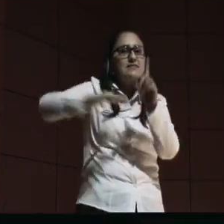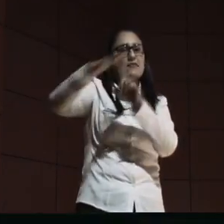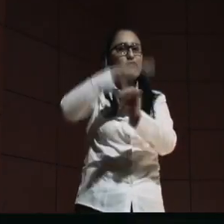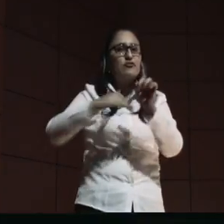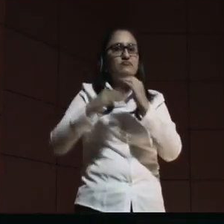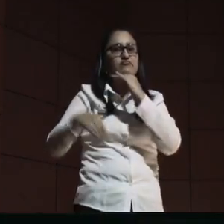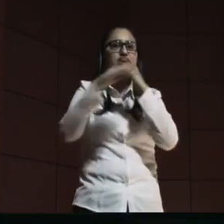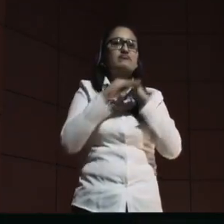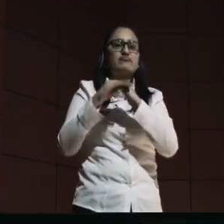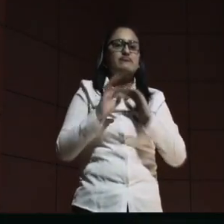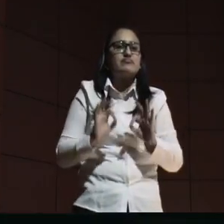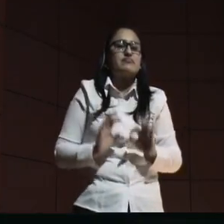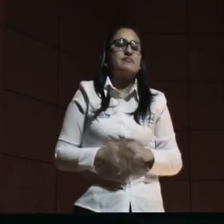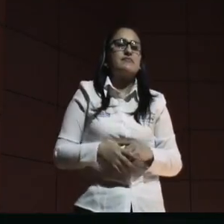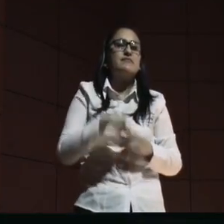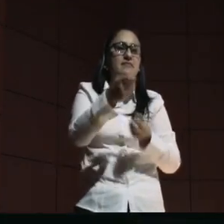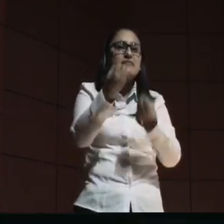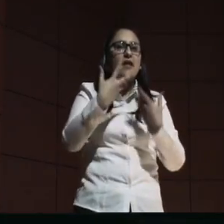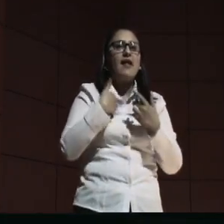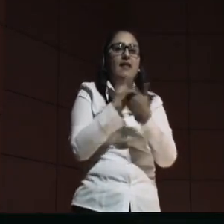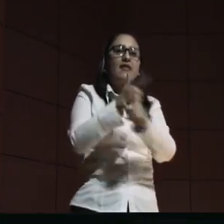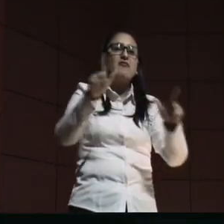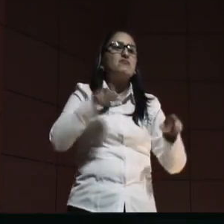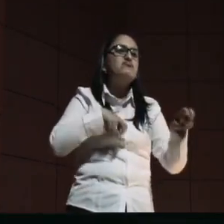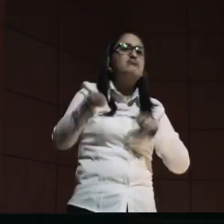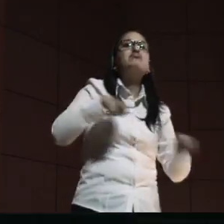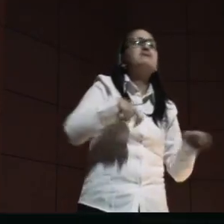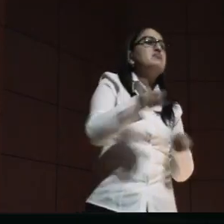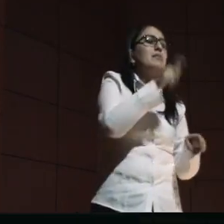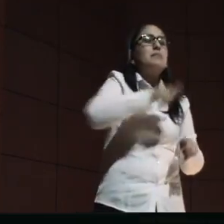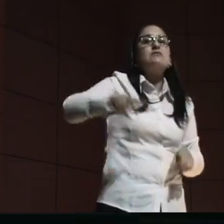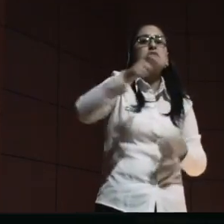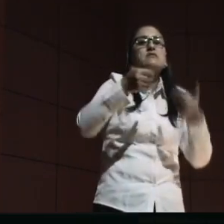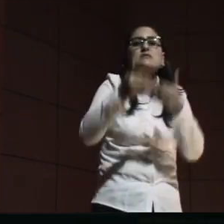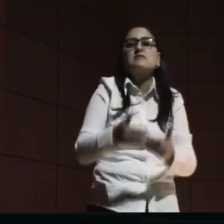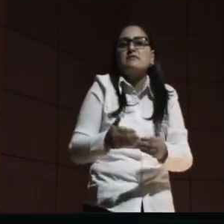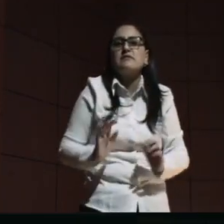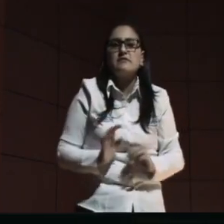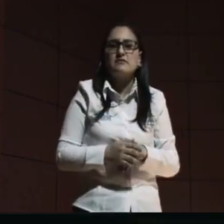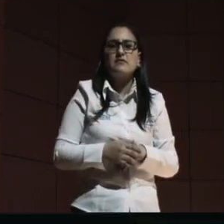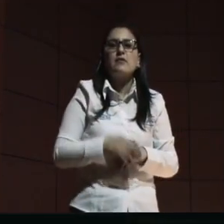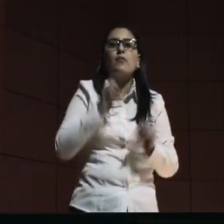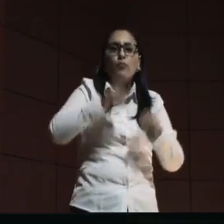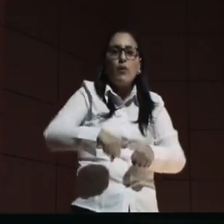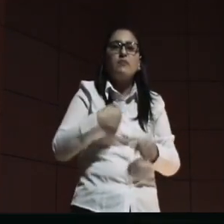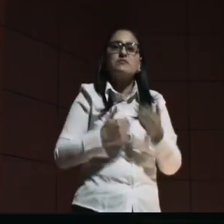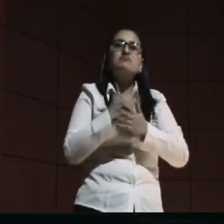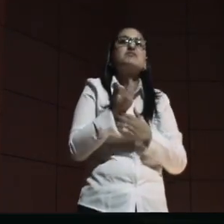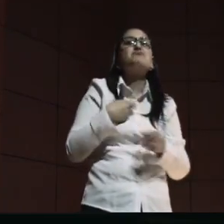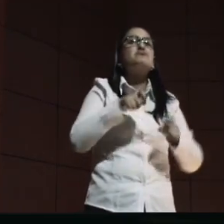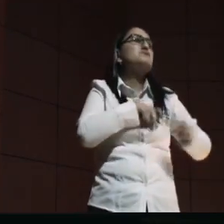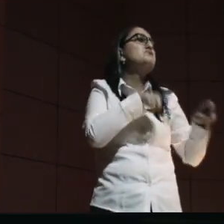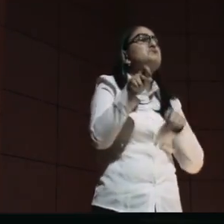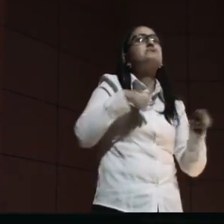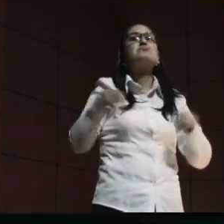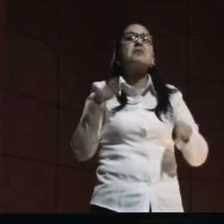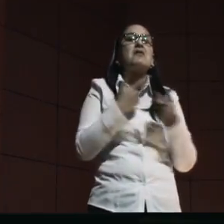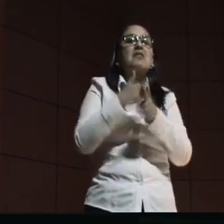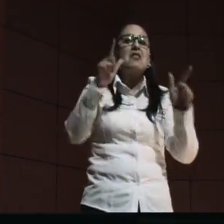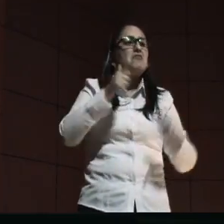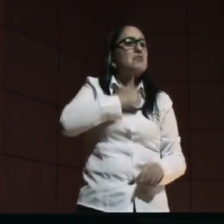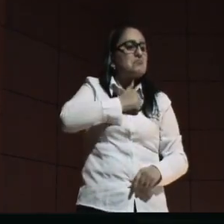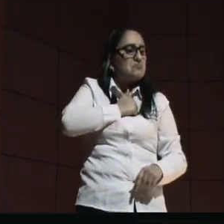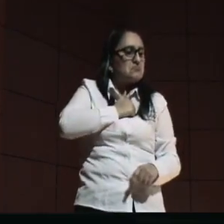recíprocos, los cuales permiten un libre desplazamiento para que personas en situación de discapacidad podamos ejercer de manera libre